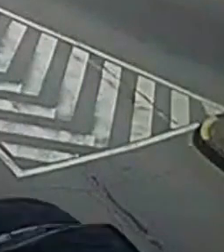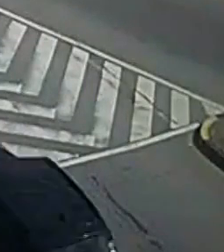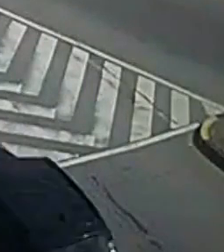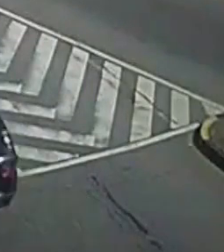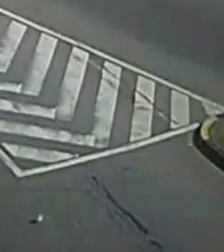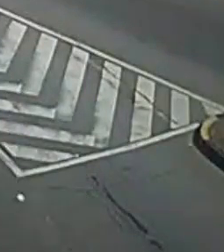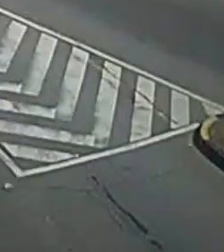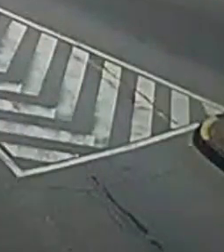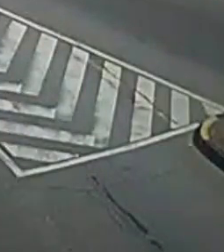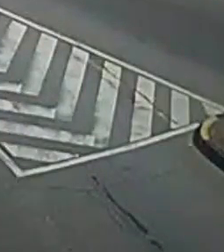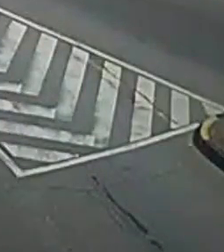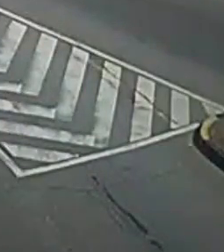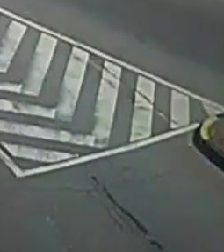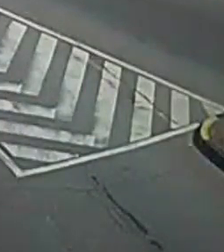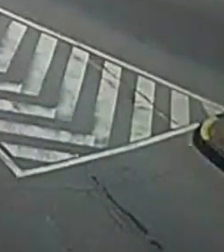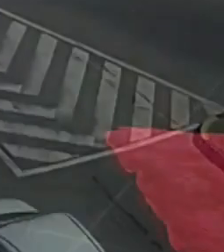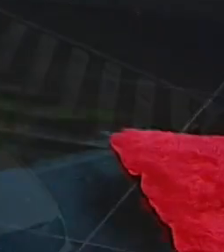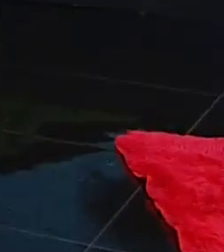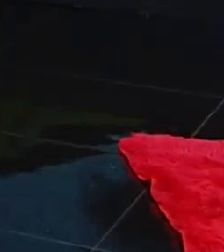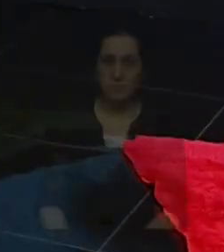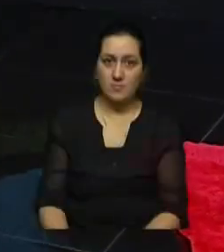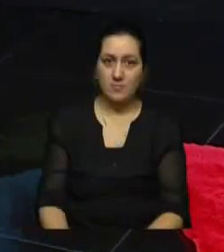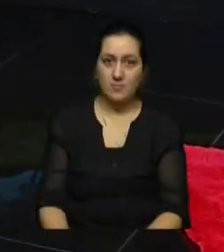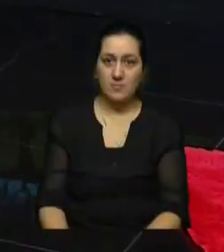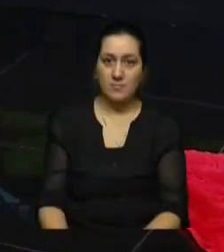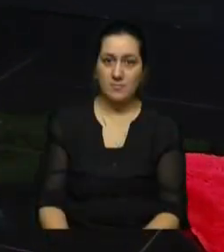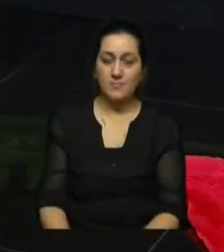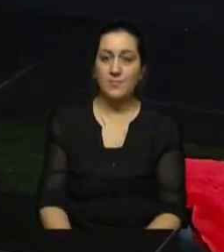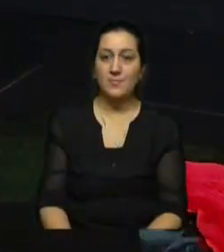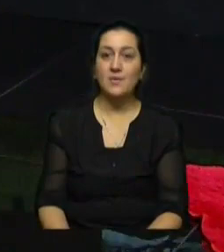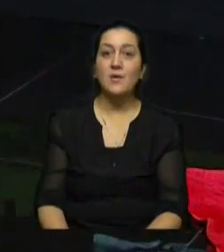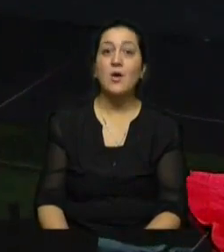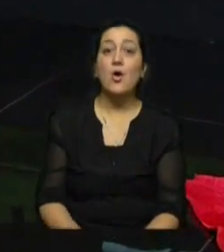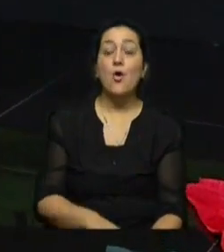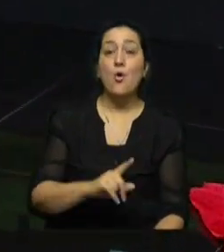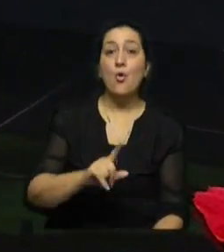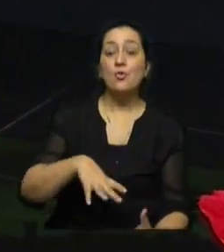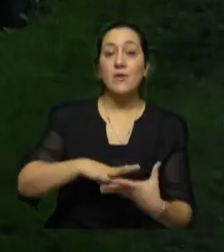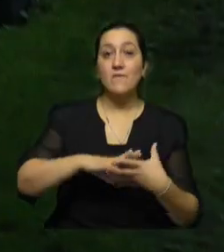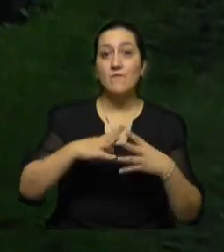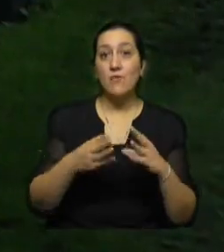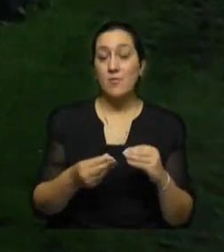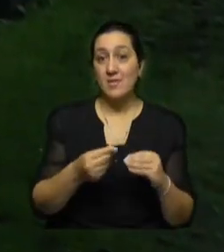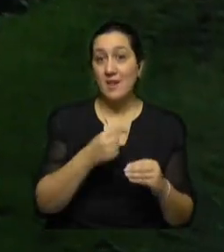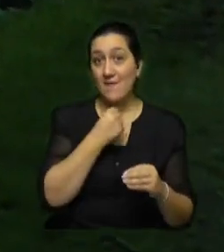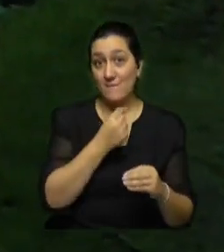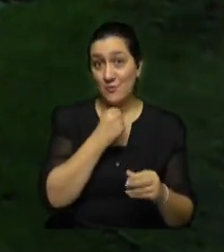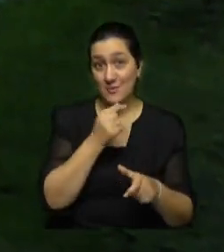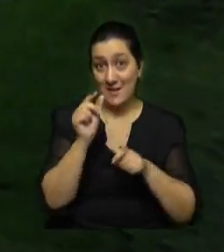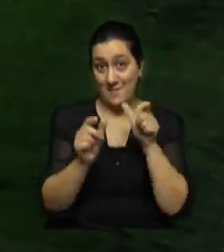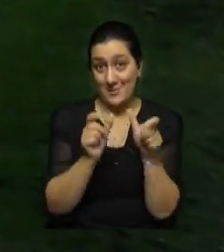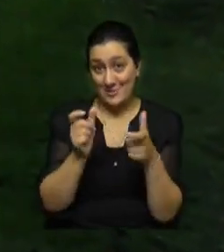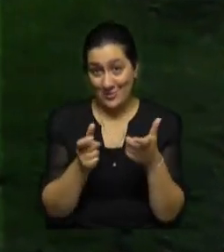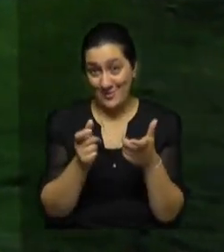que no hubo nunca excusa para estar lejos. Y otra de las formas que tenemos de darle voz a la gente, a la